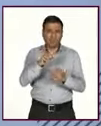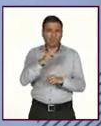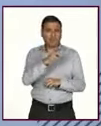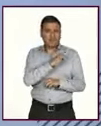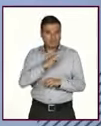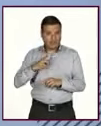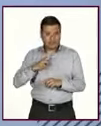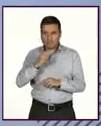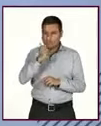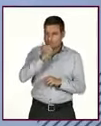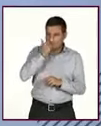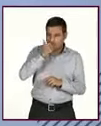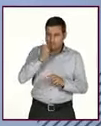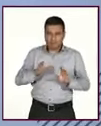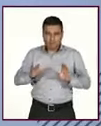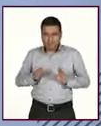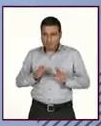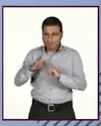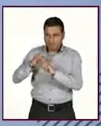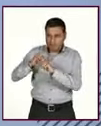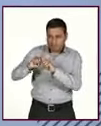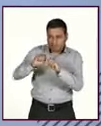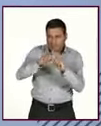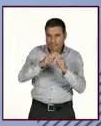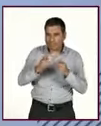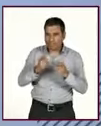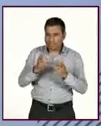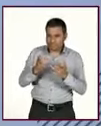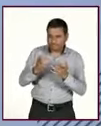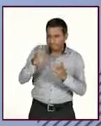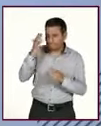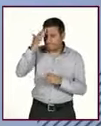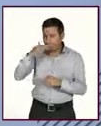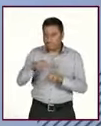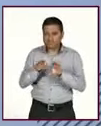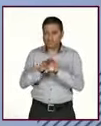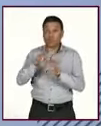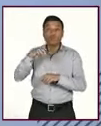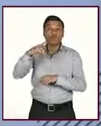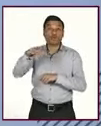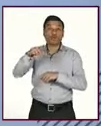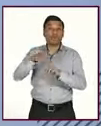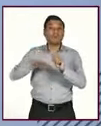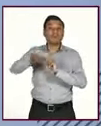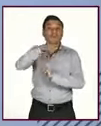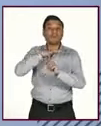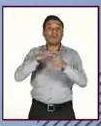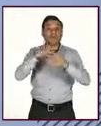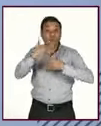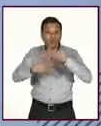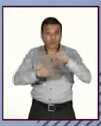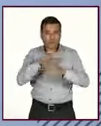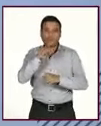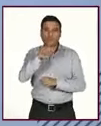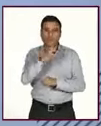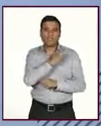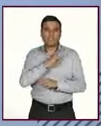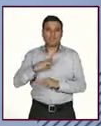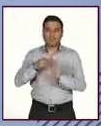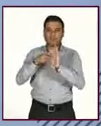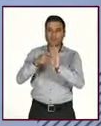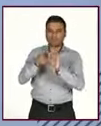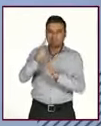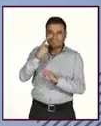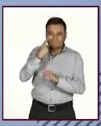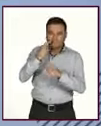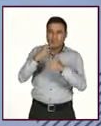trabajar con nuestras diversidades, ¿no? Y justo, si vienen de un ambiente violento, mostrarles qué es lo que no es violencia, mostrarles qué